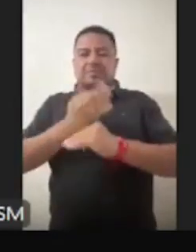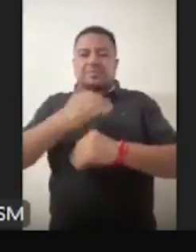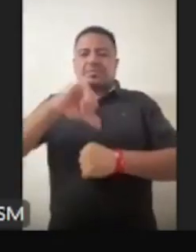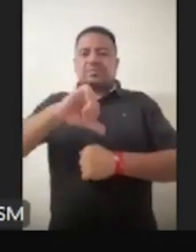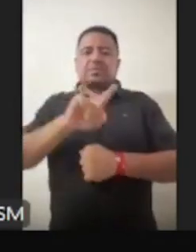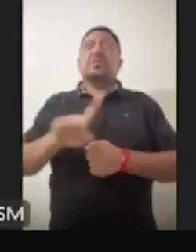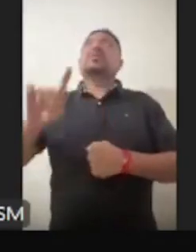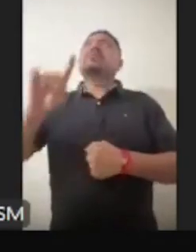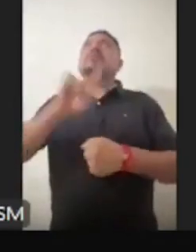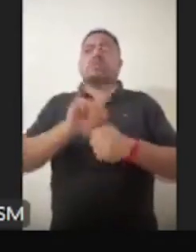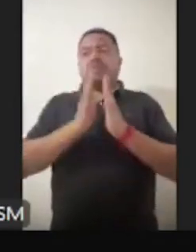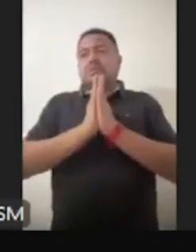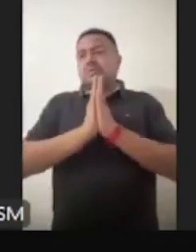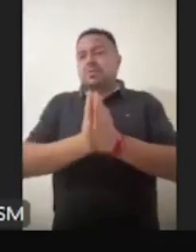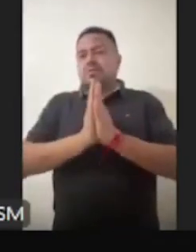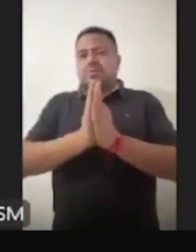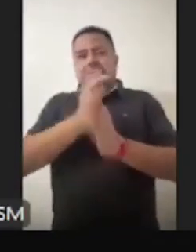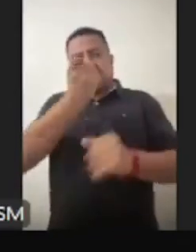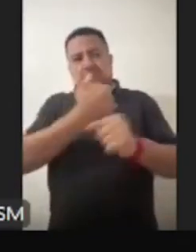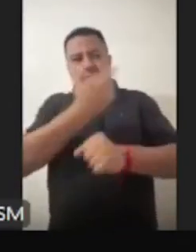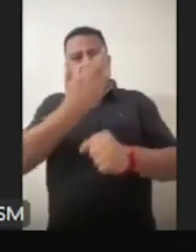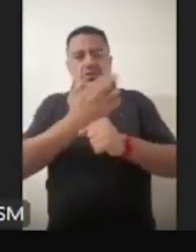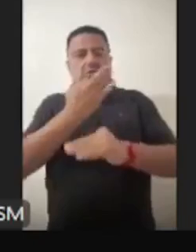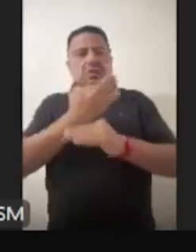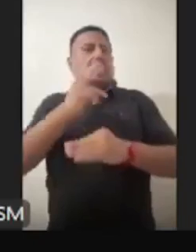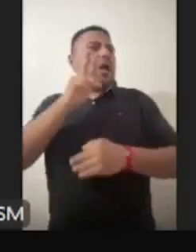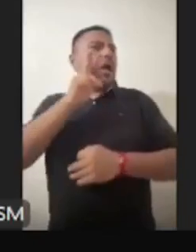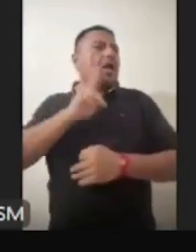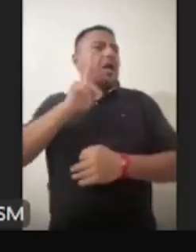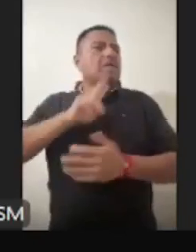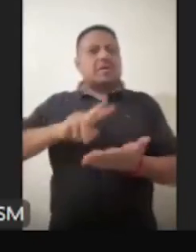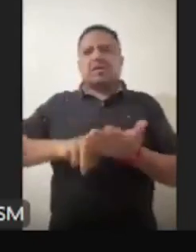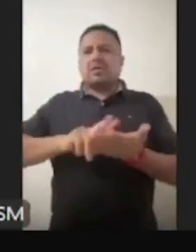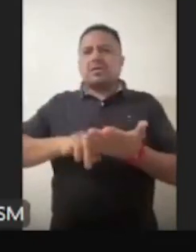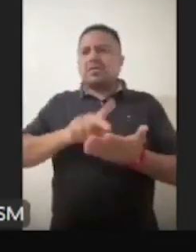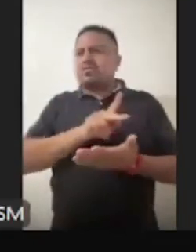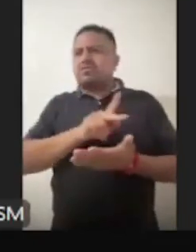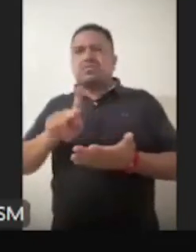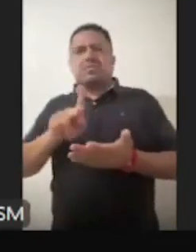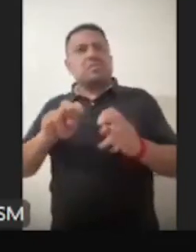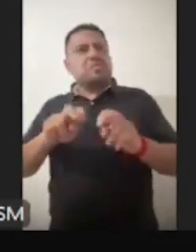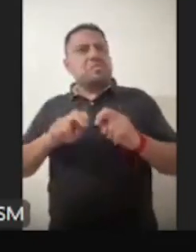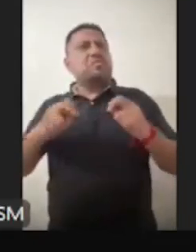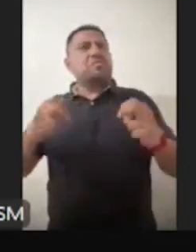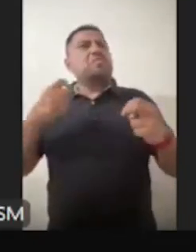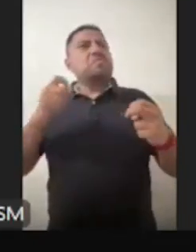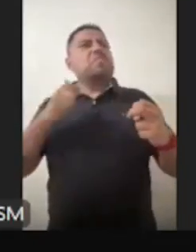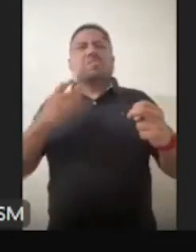fecha, solicito al secretario proceda a verificar el quórum legal para sesionar válidamente.